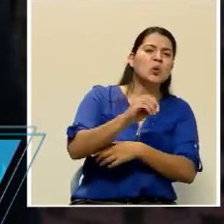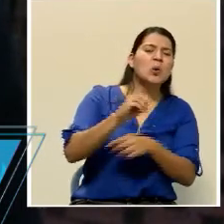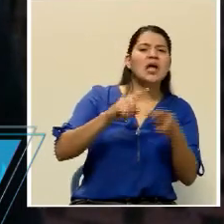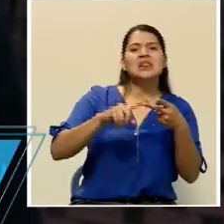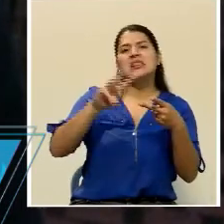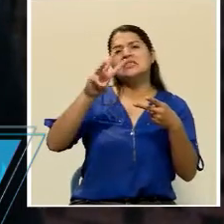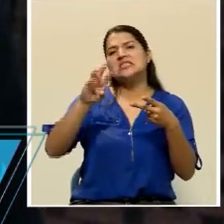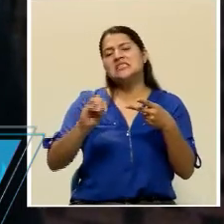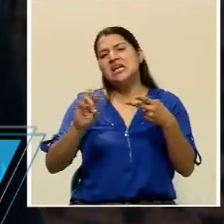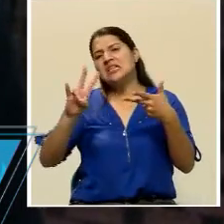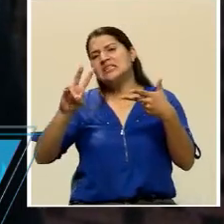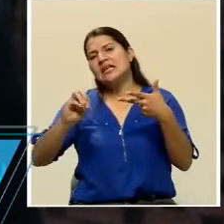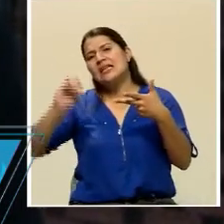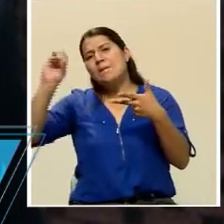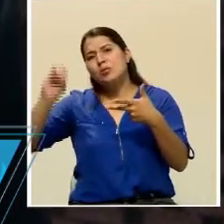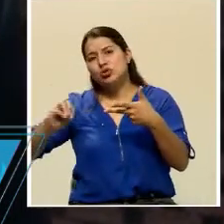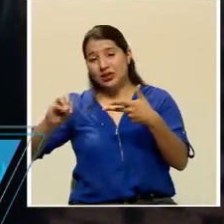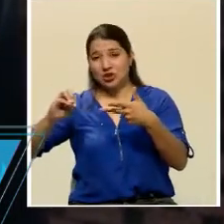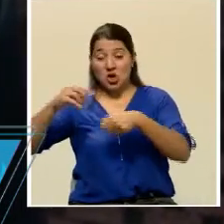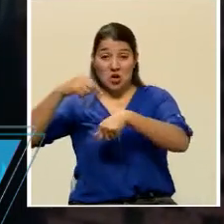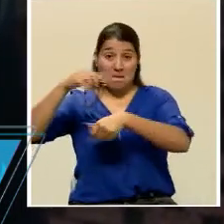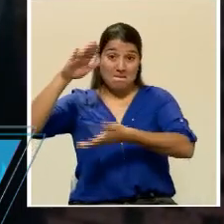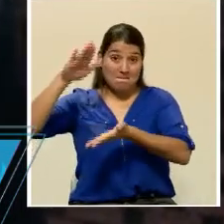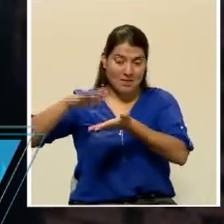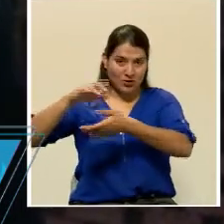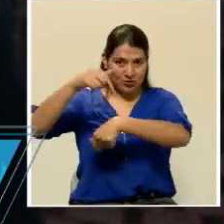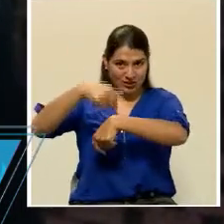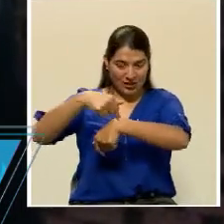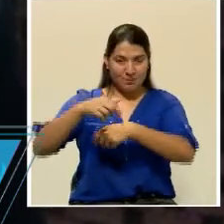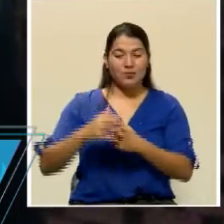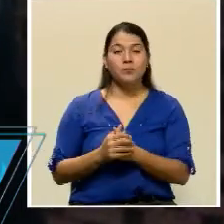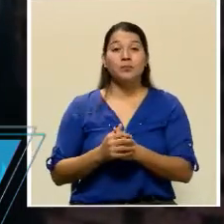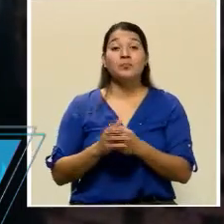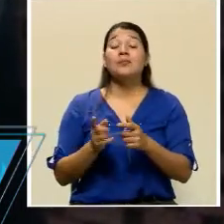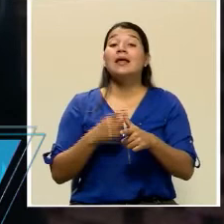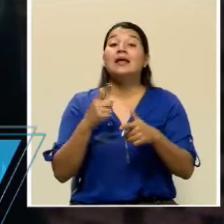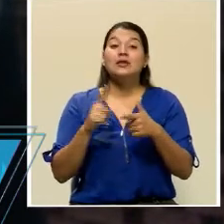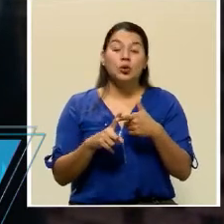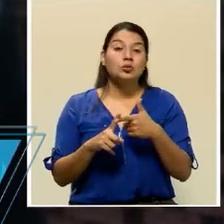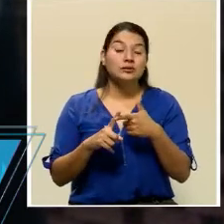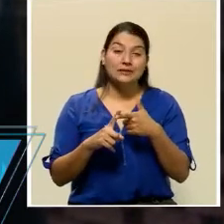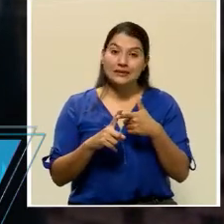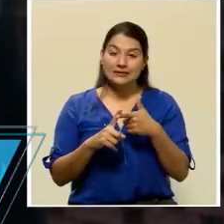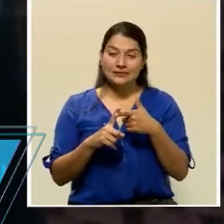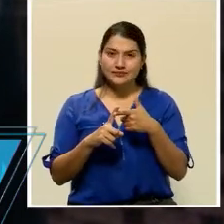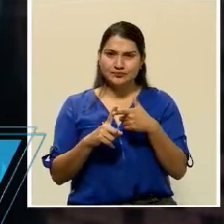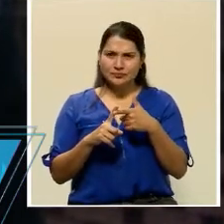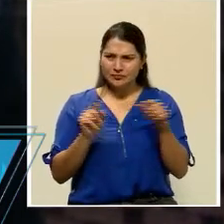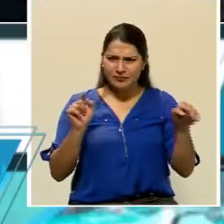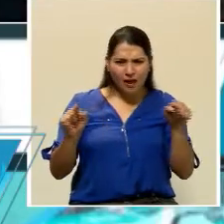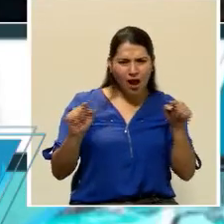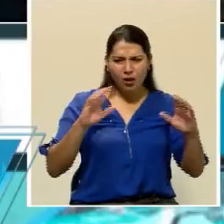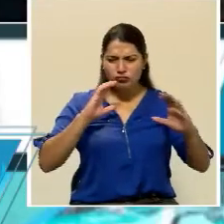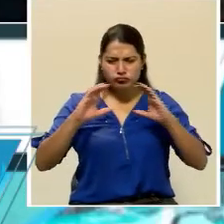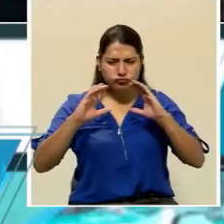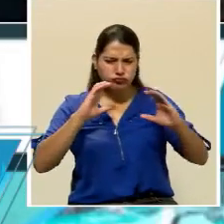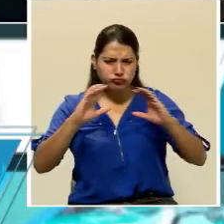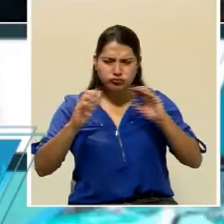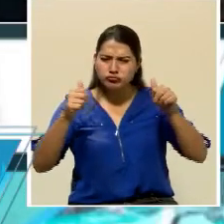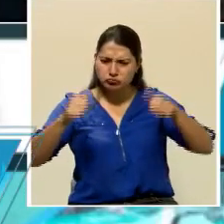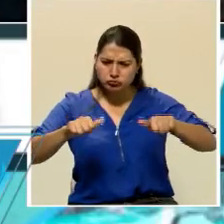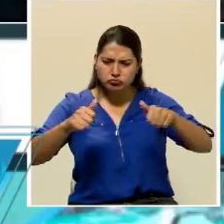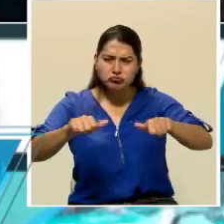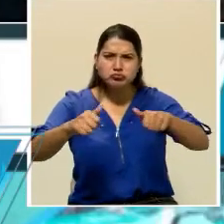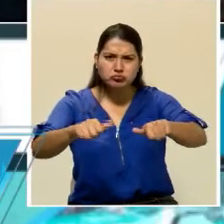70% de las jornadas. Entonces ahí hubo mucha sintonía, sí, efectivamente. Hablamos mucho, consumimos muchas horas en